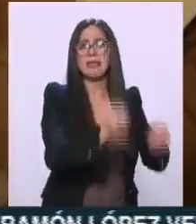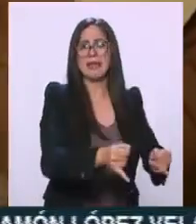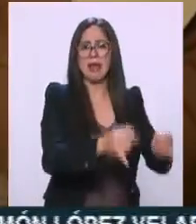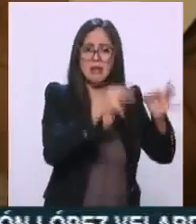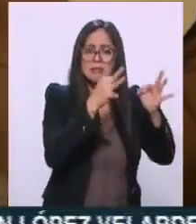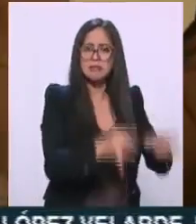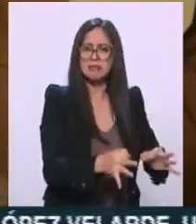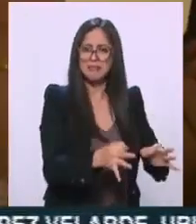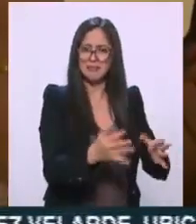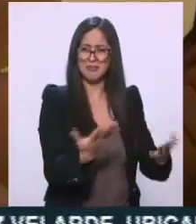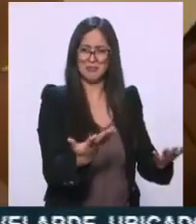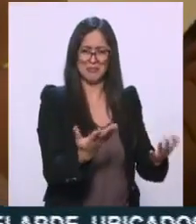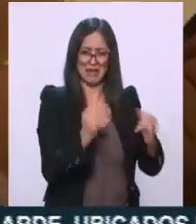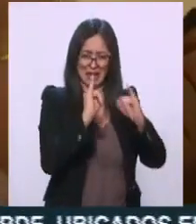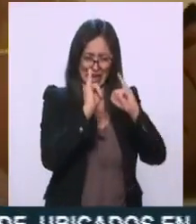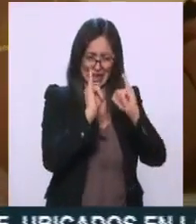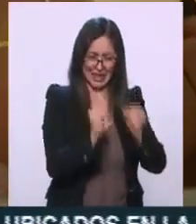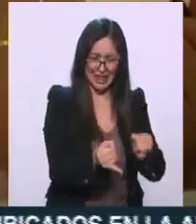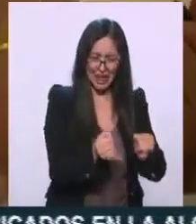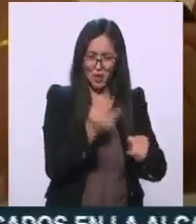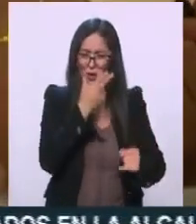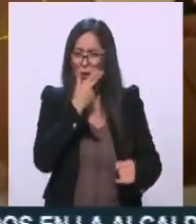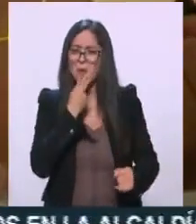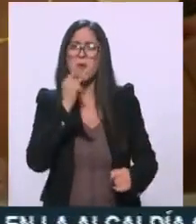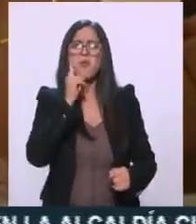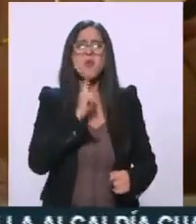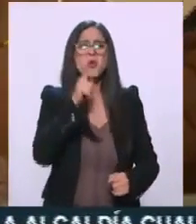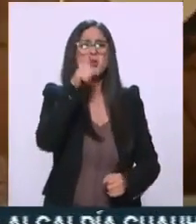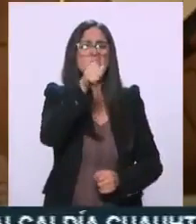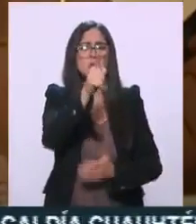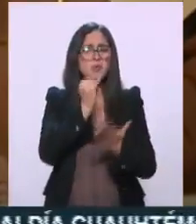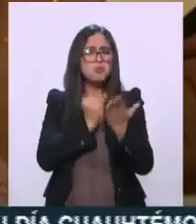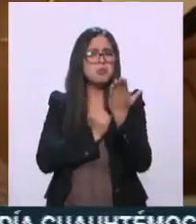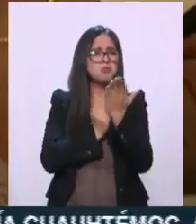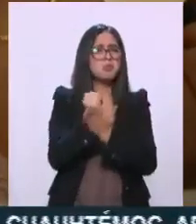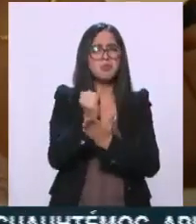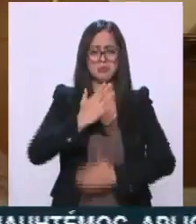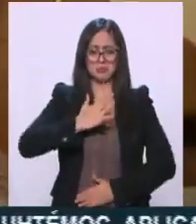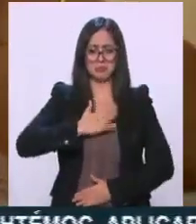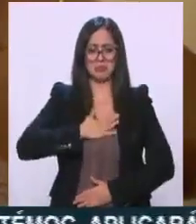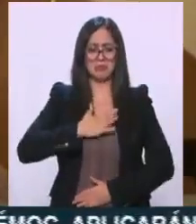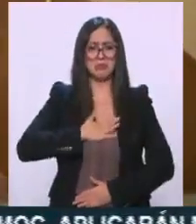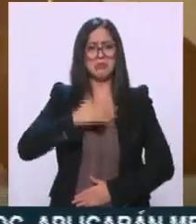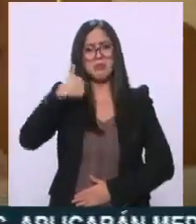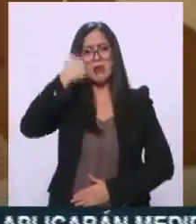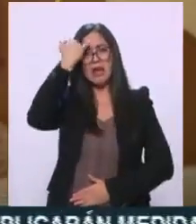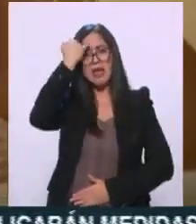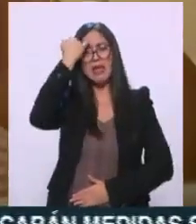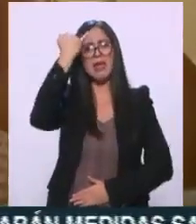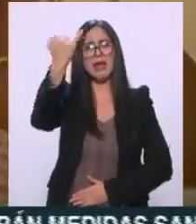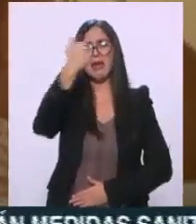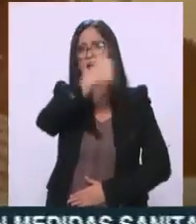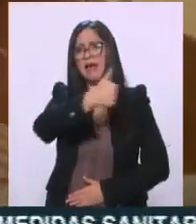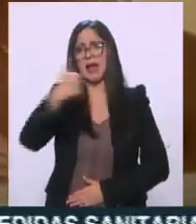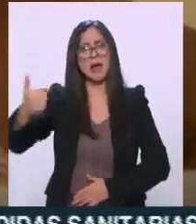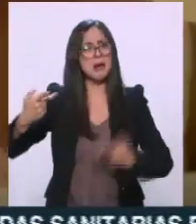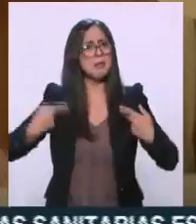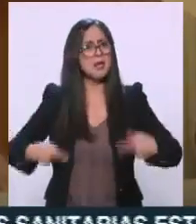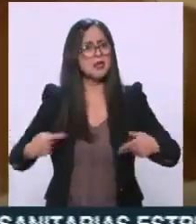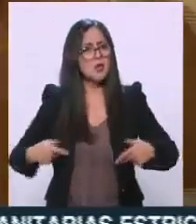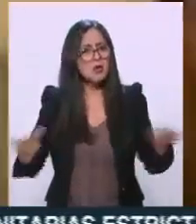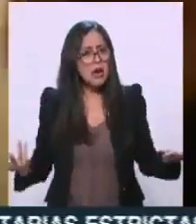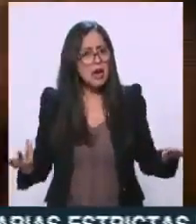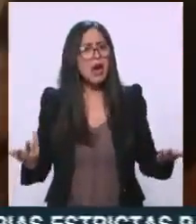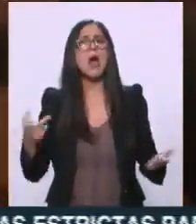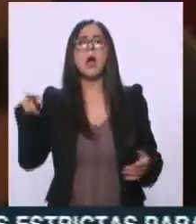identidad de género y la orientación sexual no fuera parte de la identidad original de una persona. Ha habido reacciones interesantes en